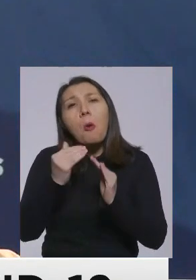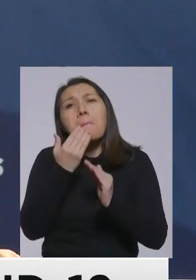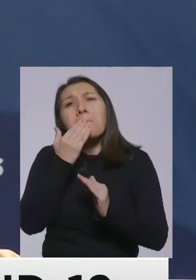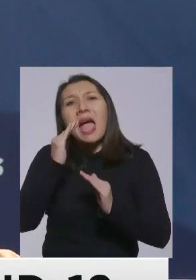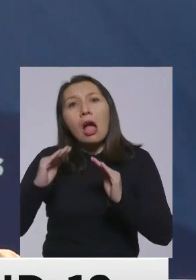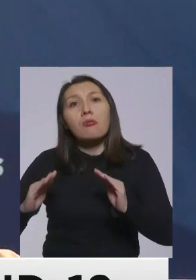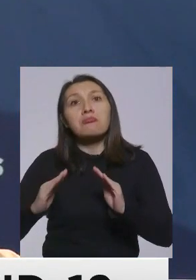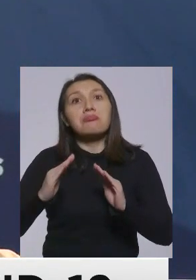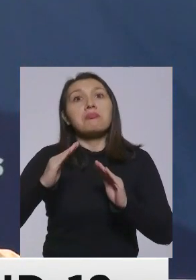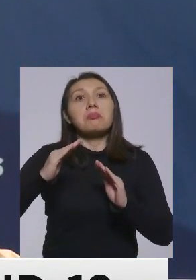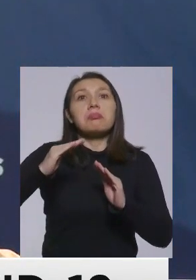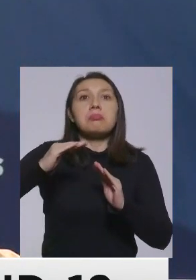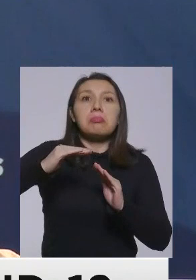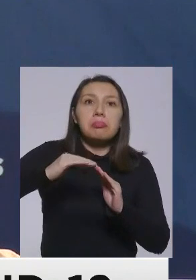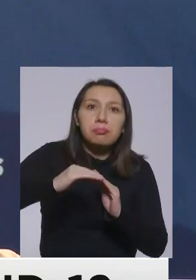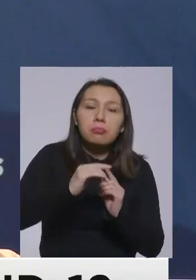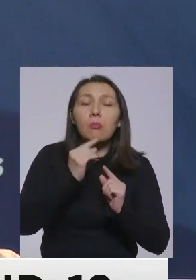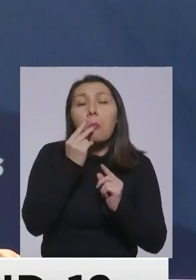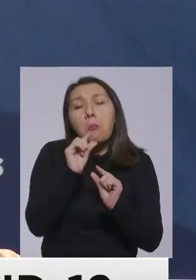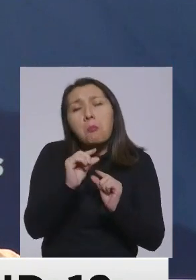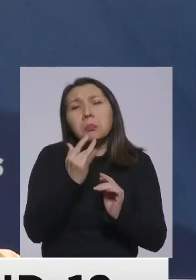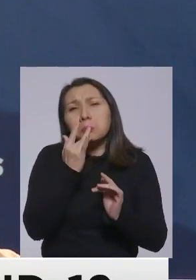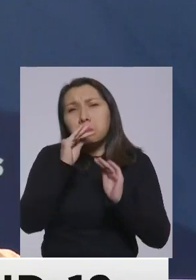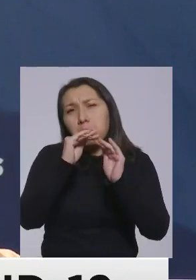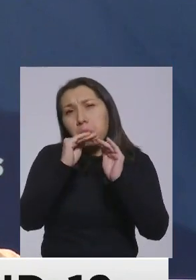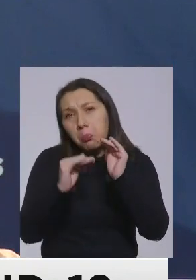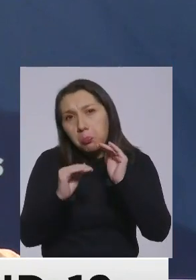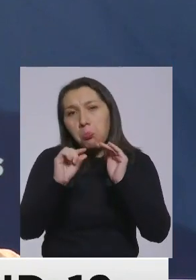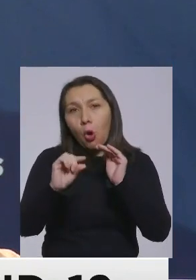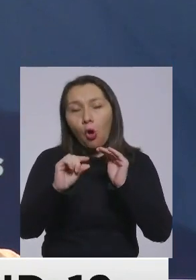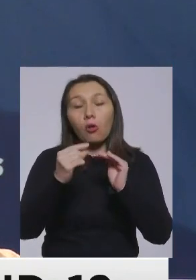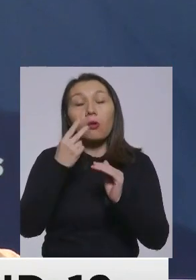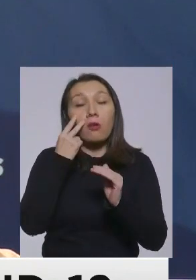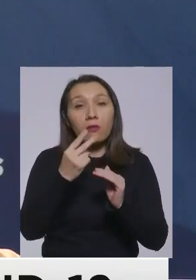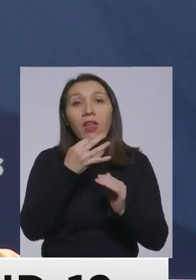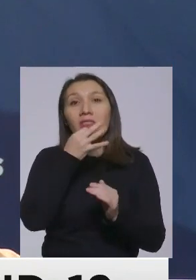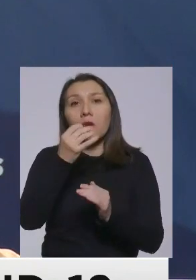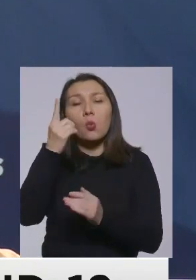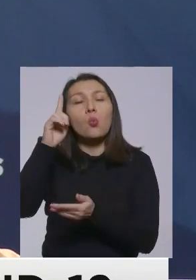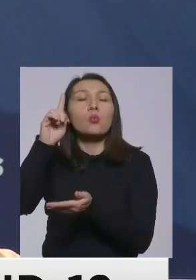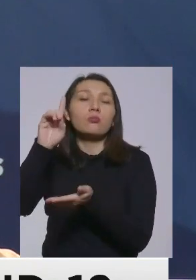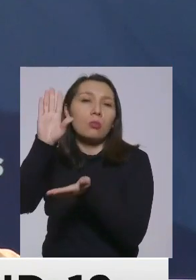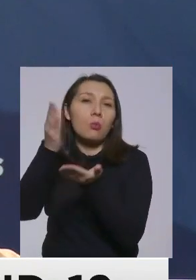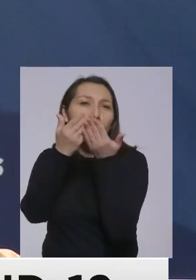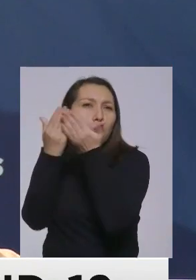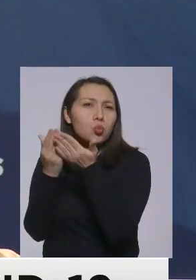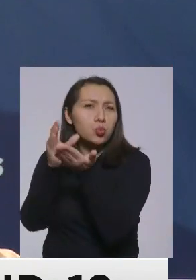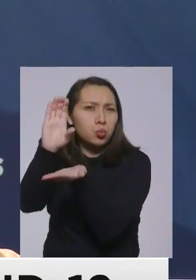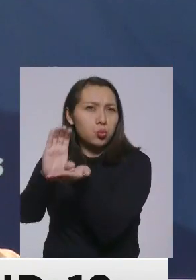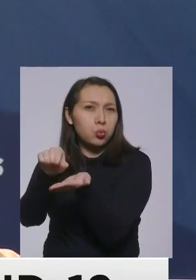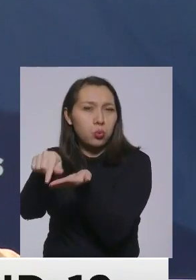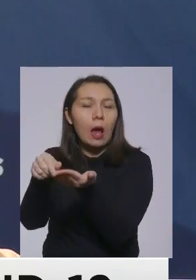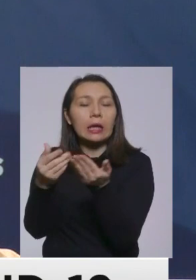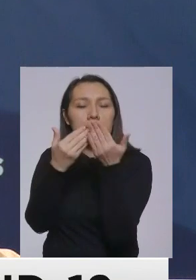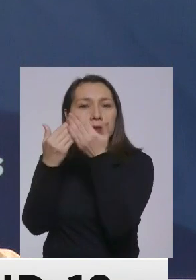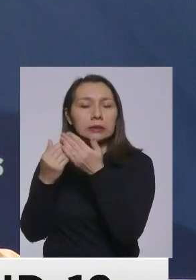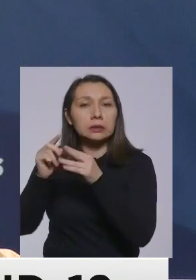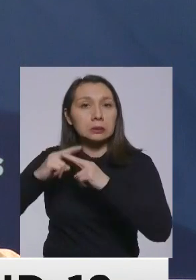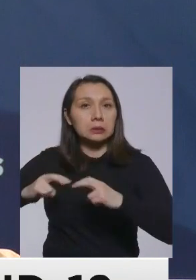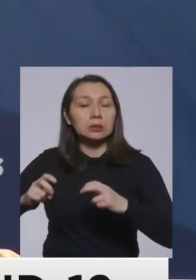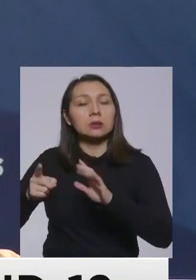en las cifras y ha sido reconocido así por uno de los centros de estudios que